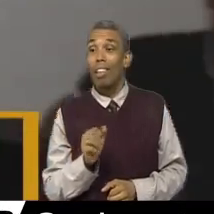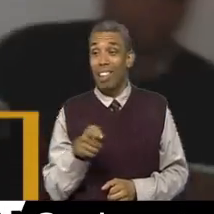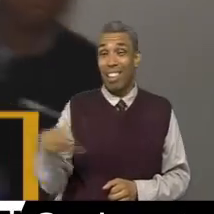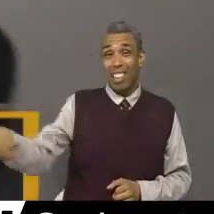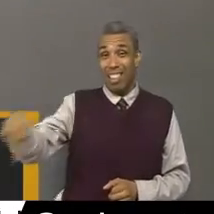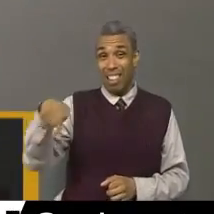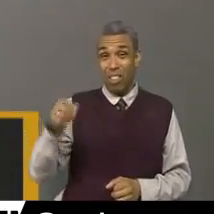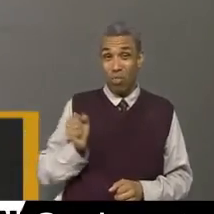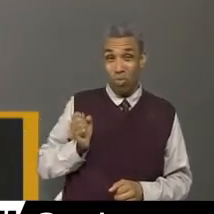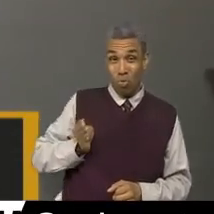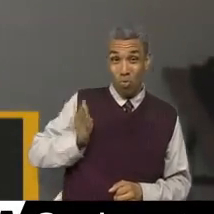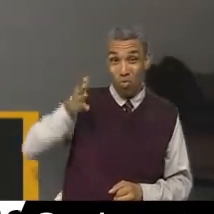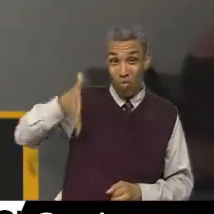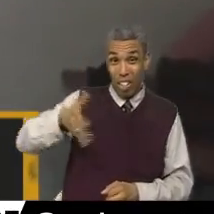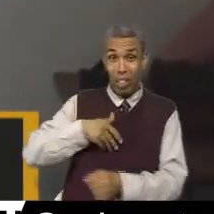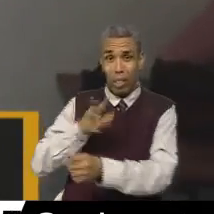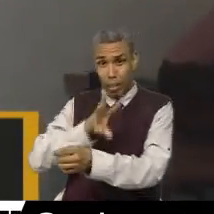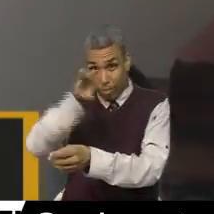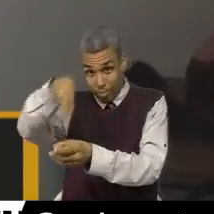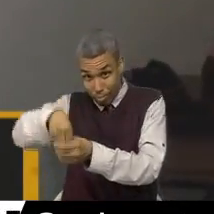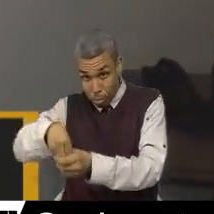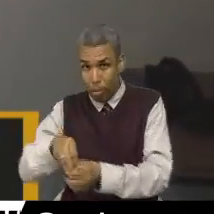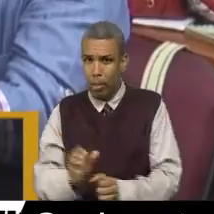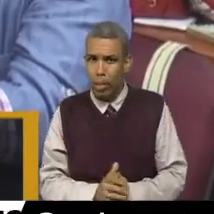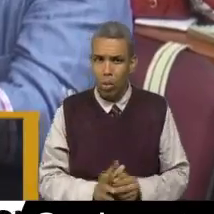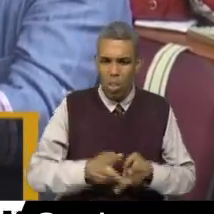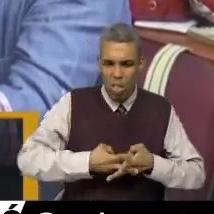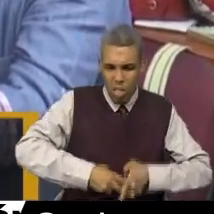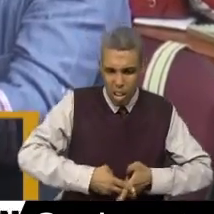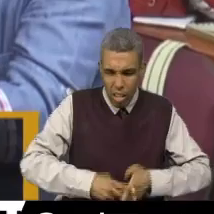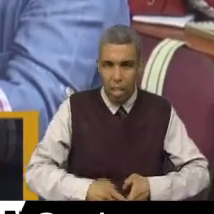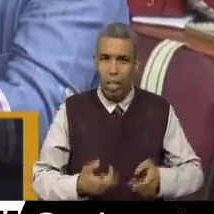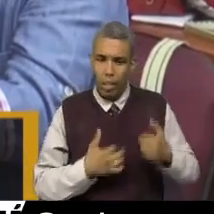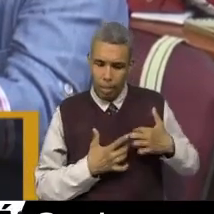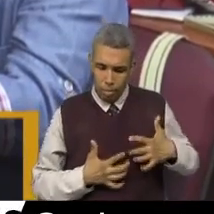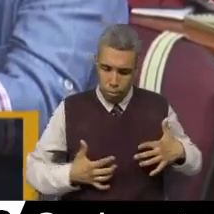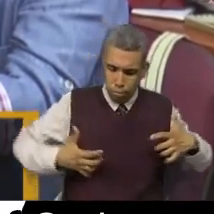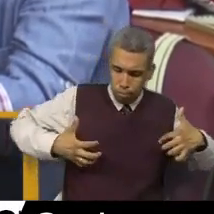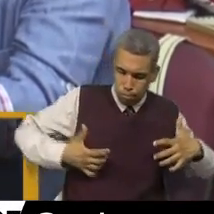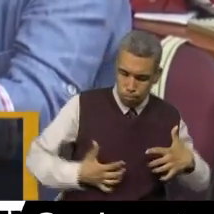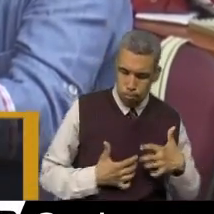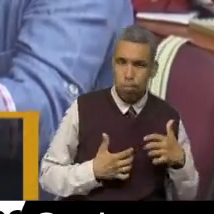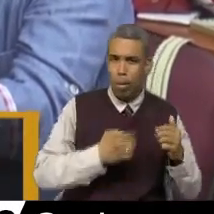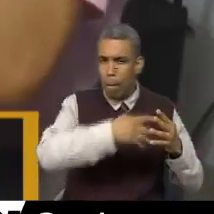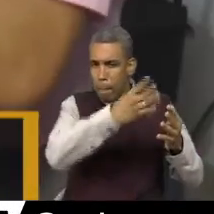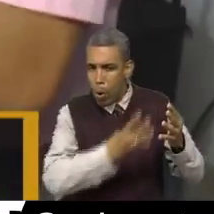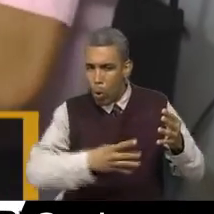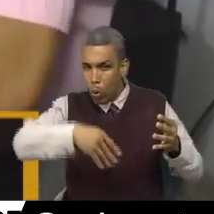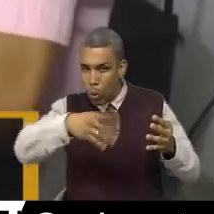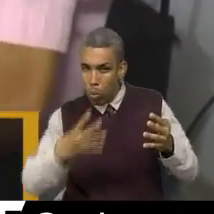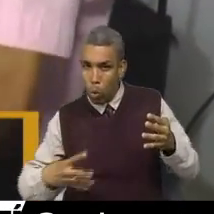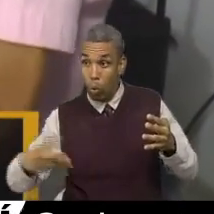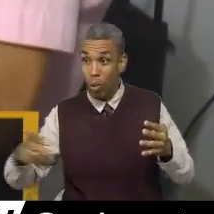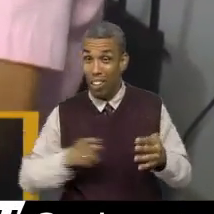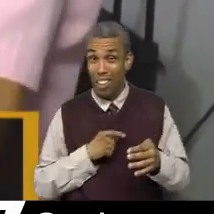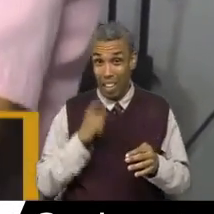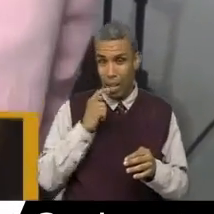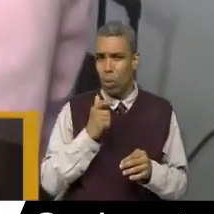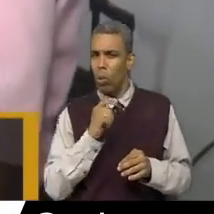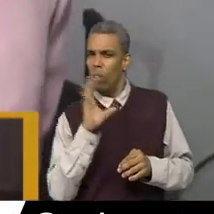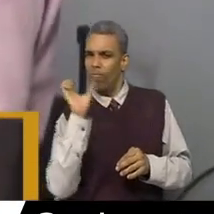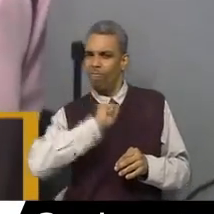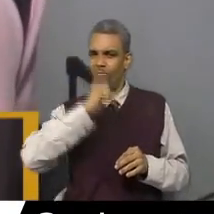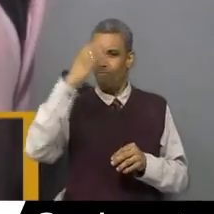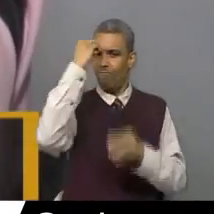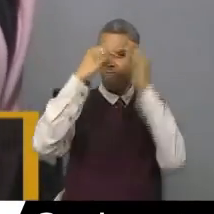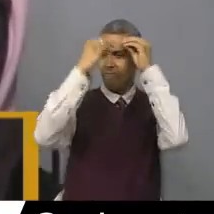para participar del taller de acordeón y sus diferentes aires. La idea es fortalecer sus conocimientos en el tema para elegir el nuevo Rey